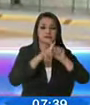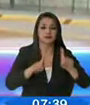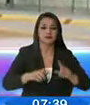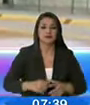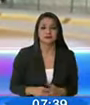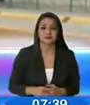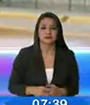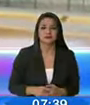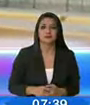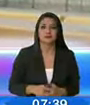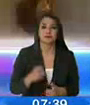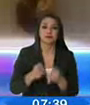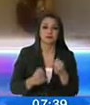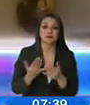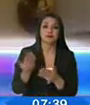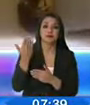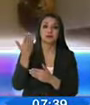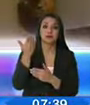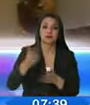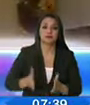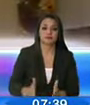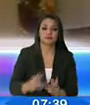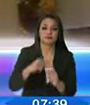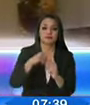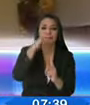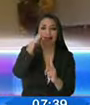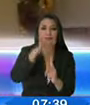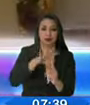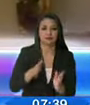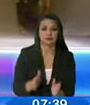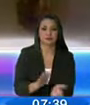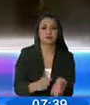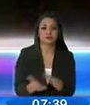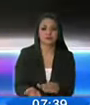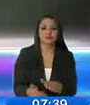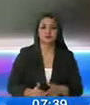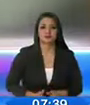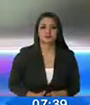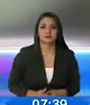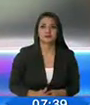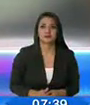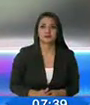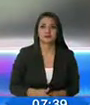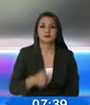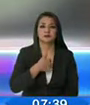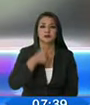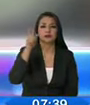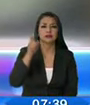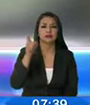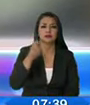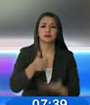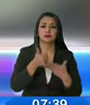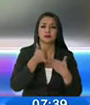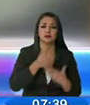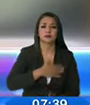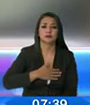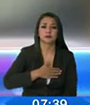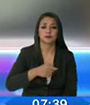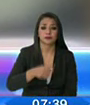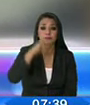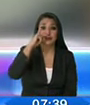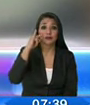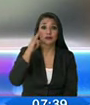que este fin de semana se realizó el velatorio y el sepelio del hermano de ellos. Que necesito bastante ayuda por los bebés que van a quedar